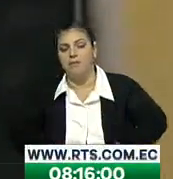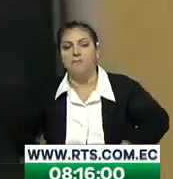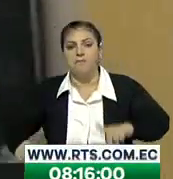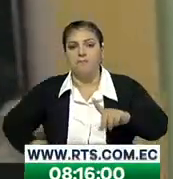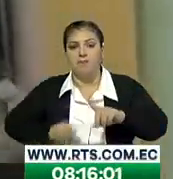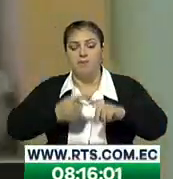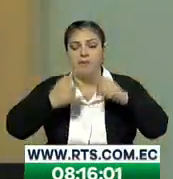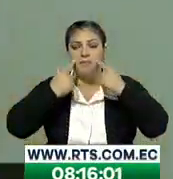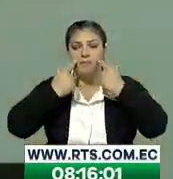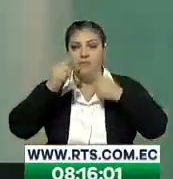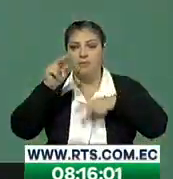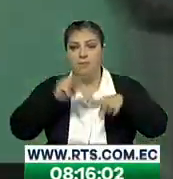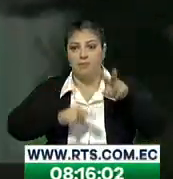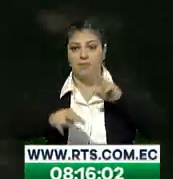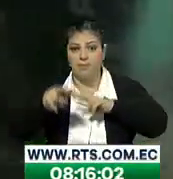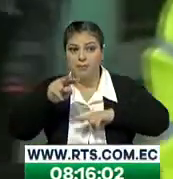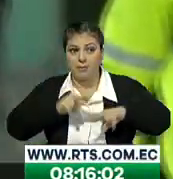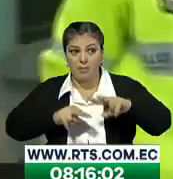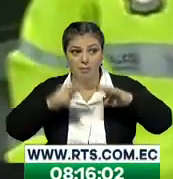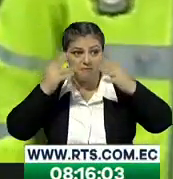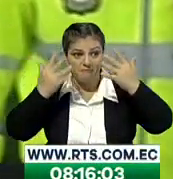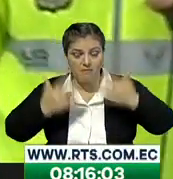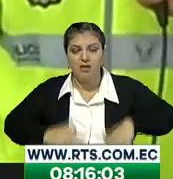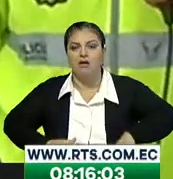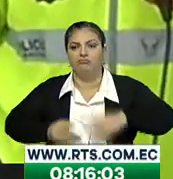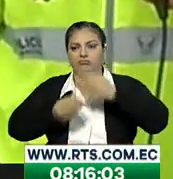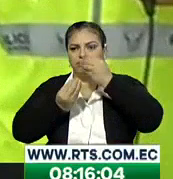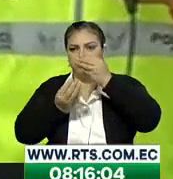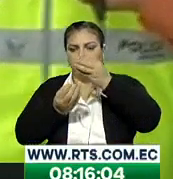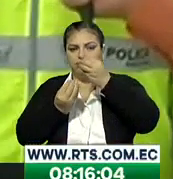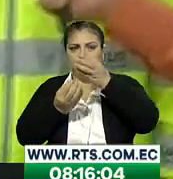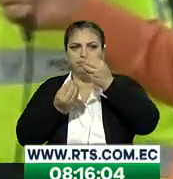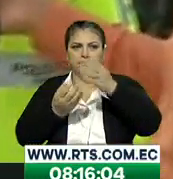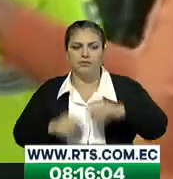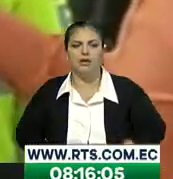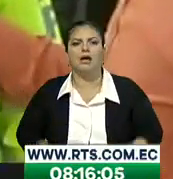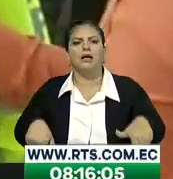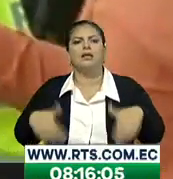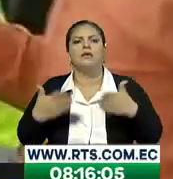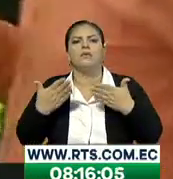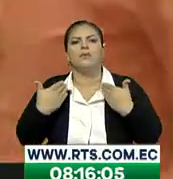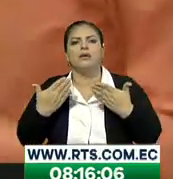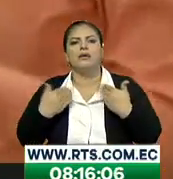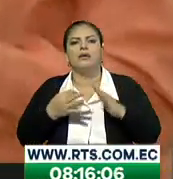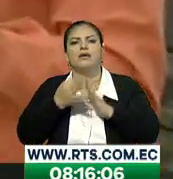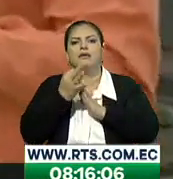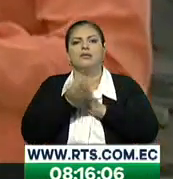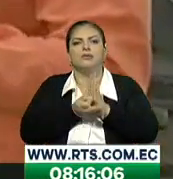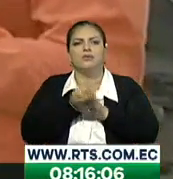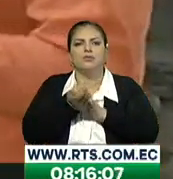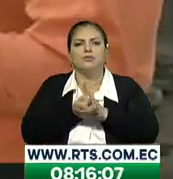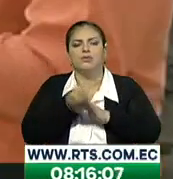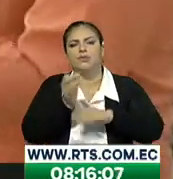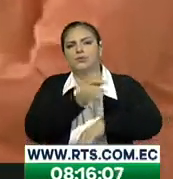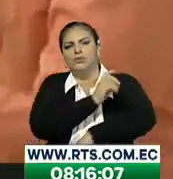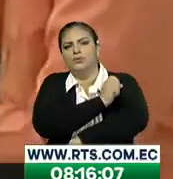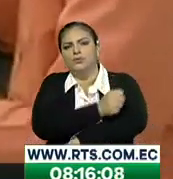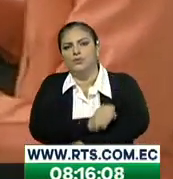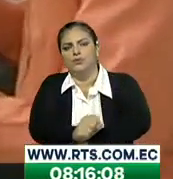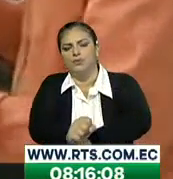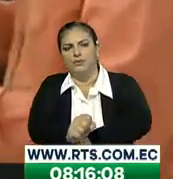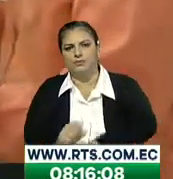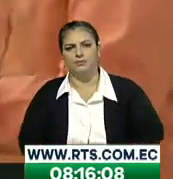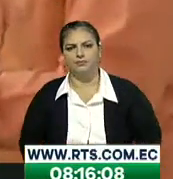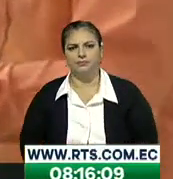desarrollada en diferentes distritos de la ciudad de Guayaquil, San Borondón y Durán. Claro, así tentativamente, ¿qué figuran entre